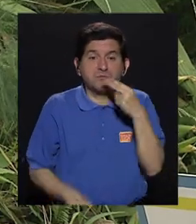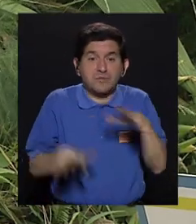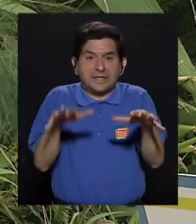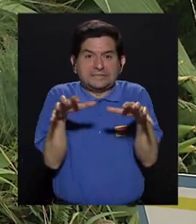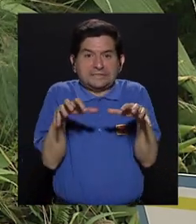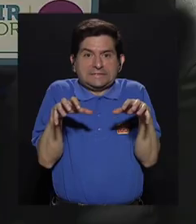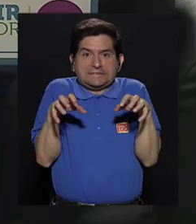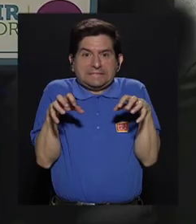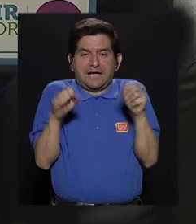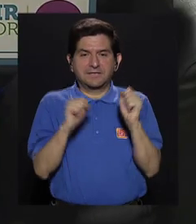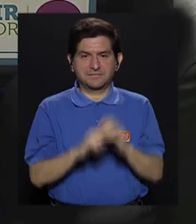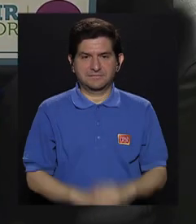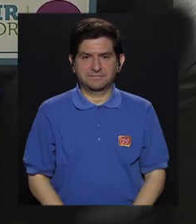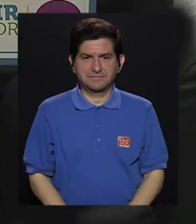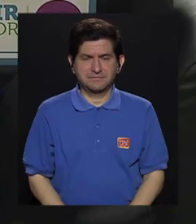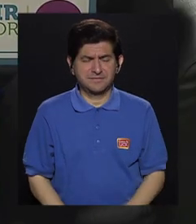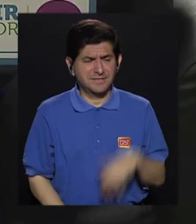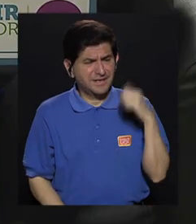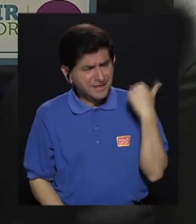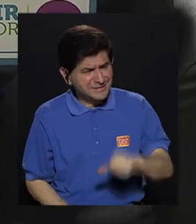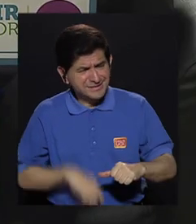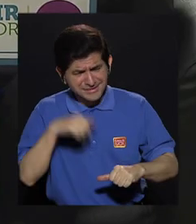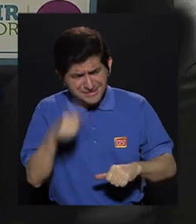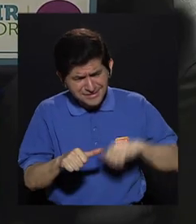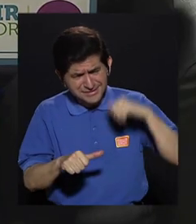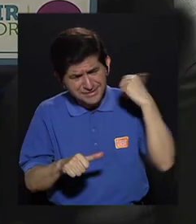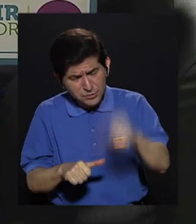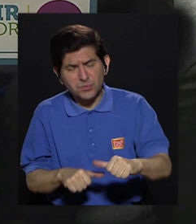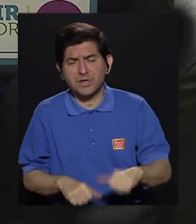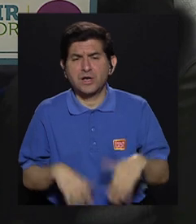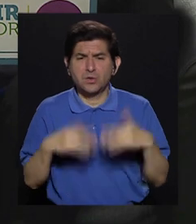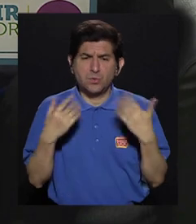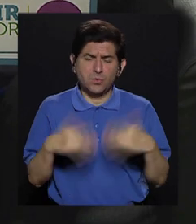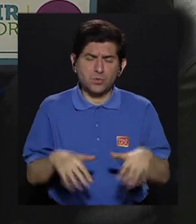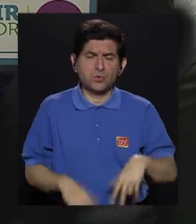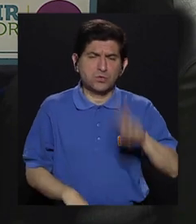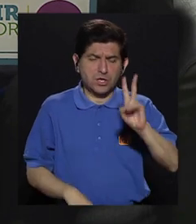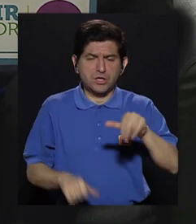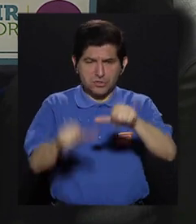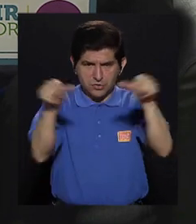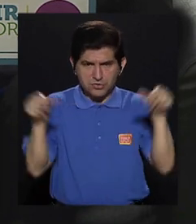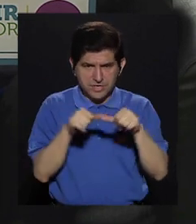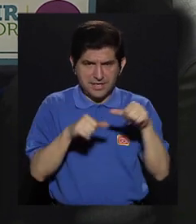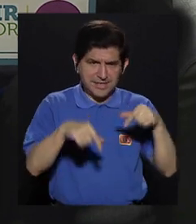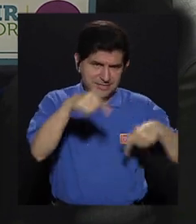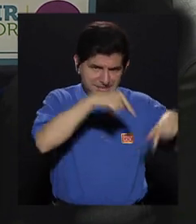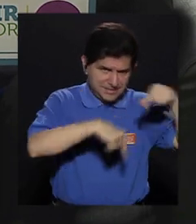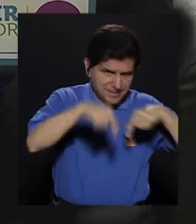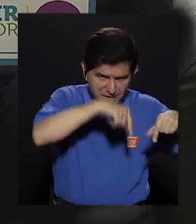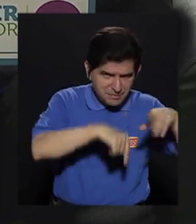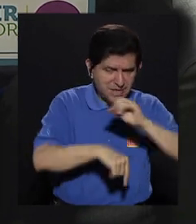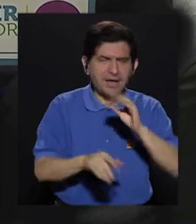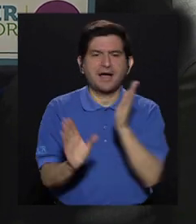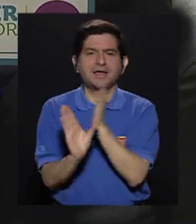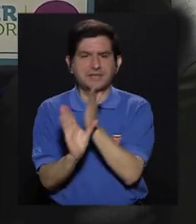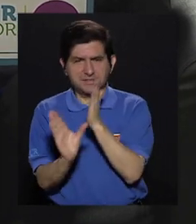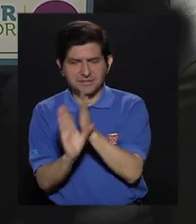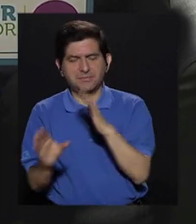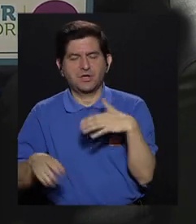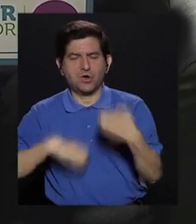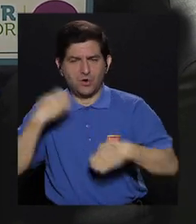por estrés. Entonces, es una batalla que tiene que ir por dos frentes, ¿no? El químico y